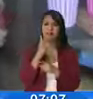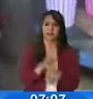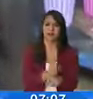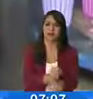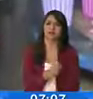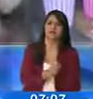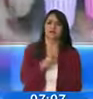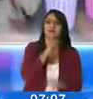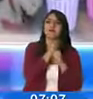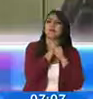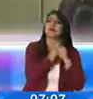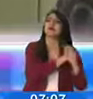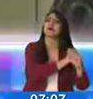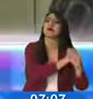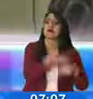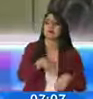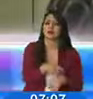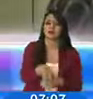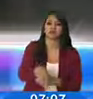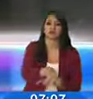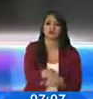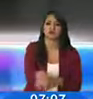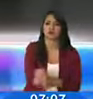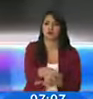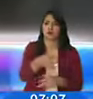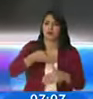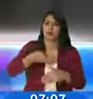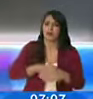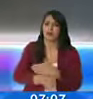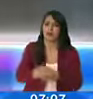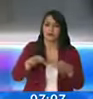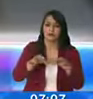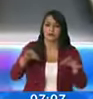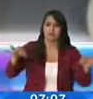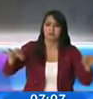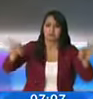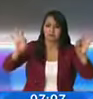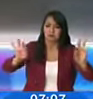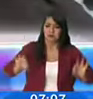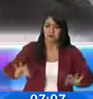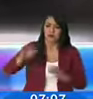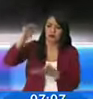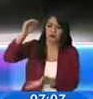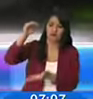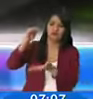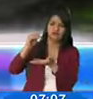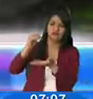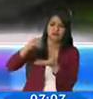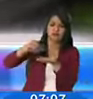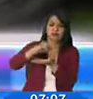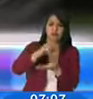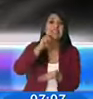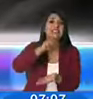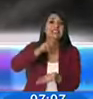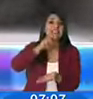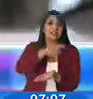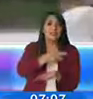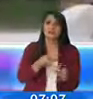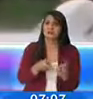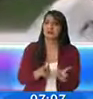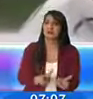amarrados, mientras que dentro se podían apreciar pieles, fluidos, extractos y carne de boas y